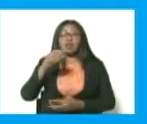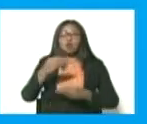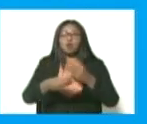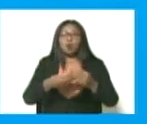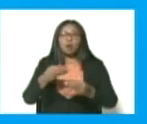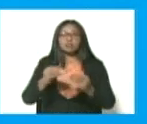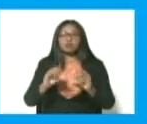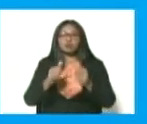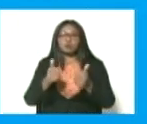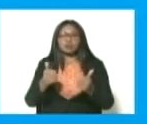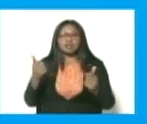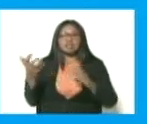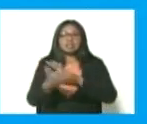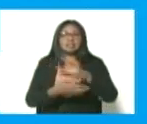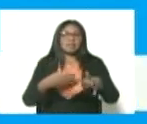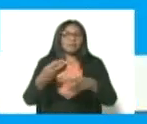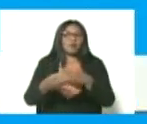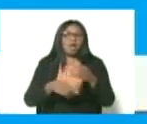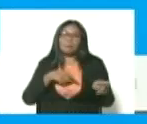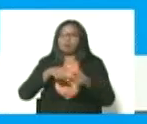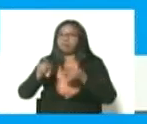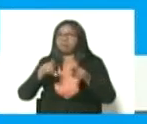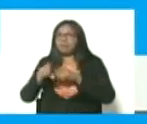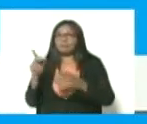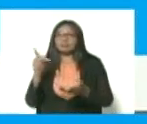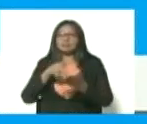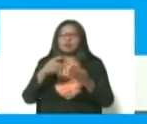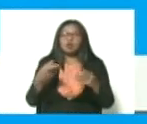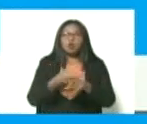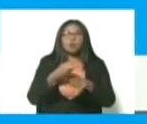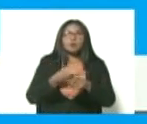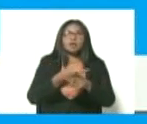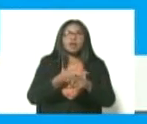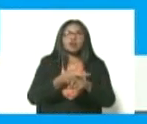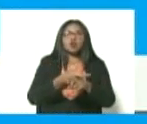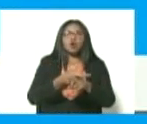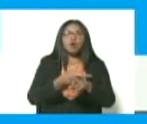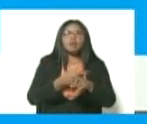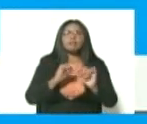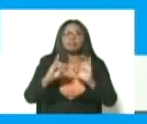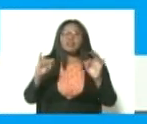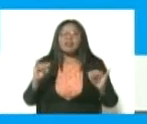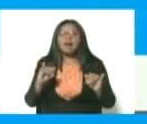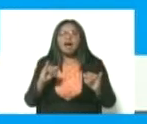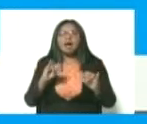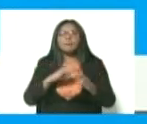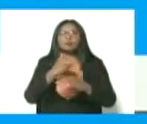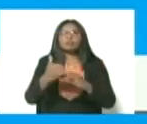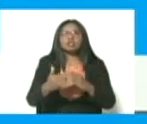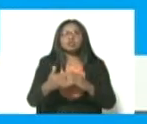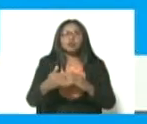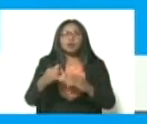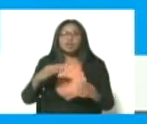el escándalo de la participación de su gobierno en la operación Gedeón, en el intento de asalto